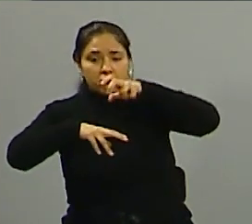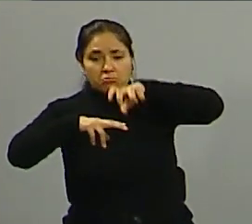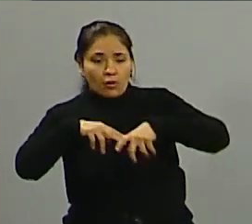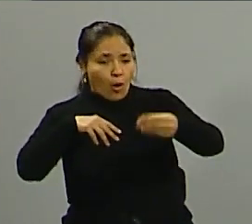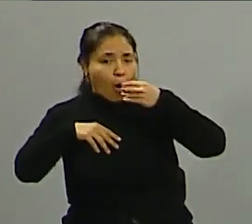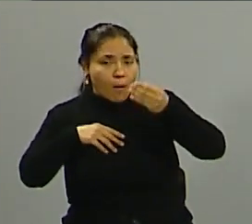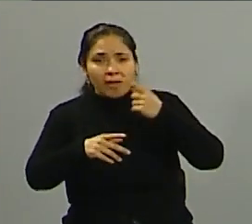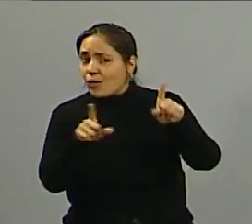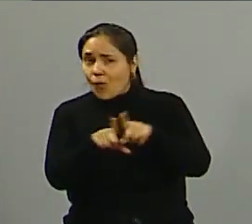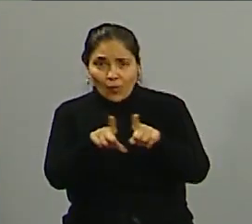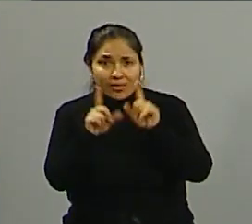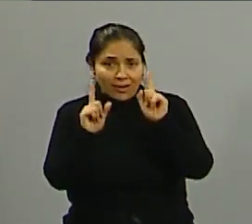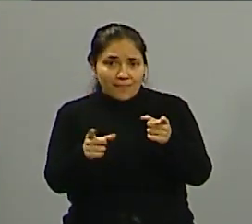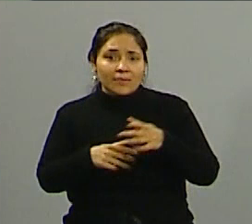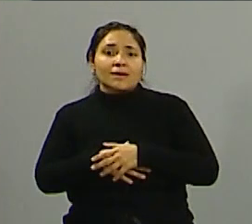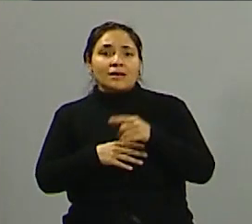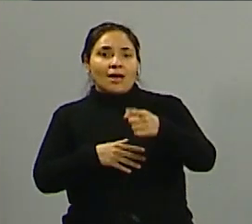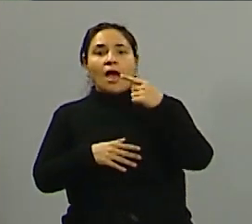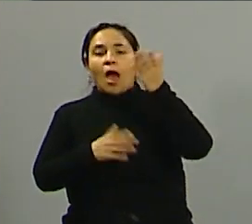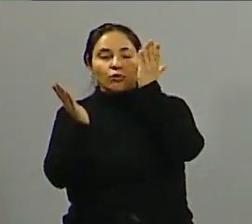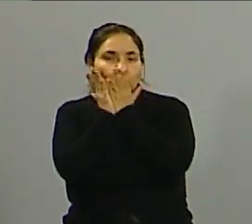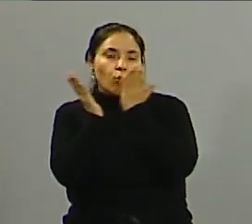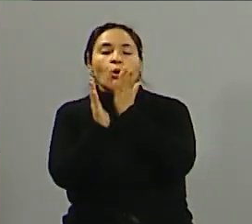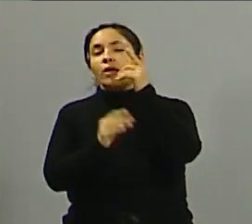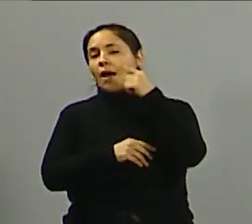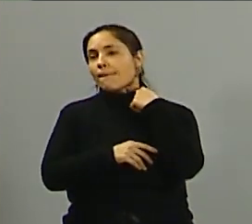él se ha formado en España, ha estudiado allá,